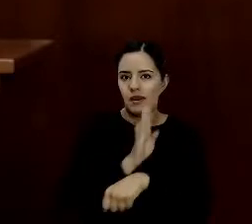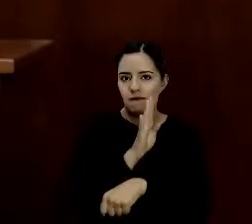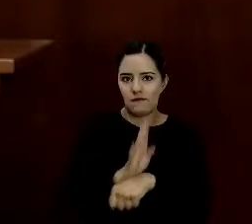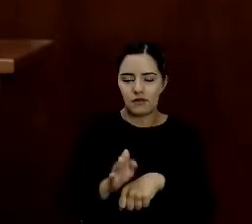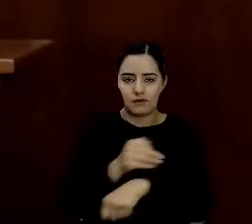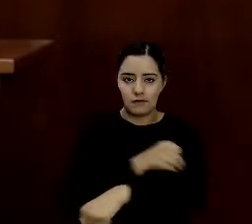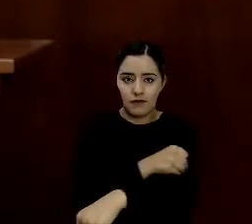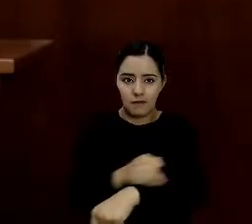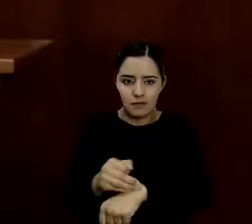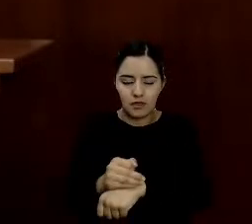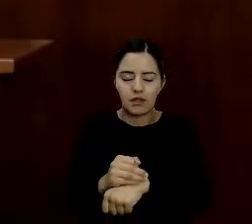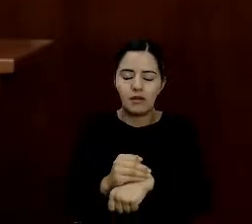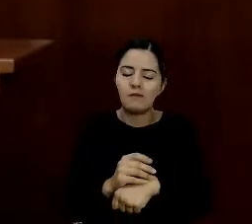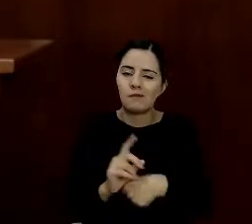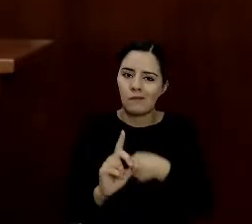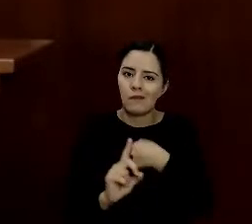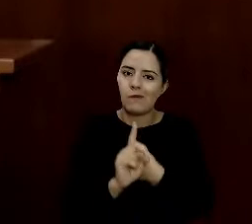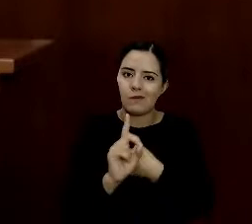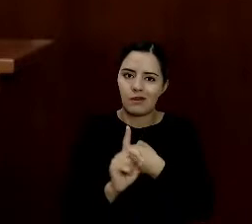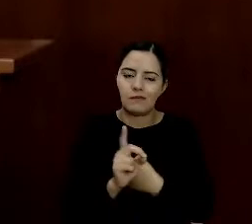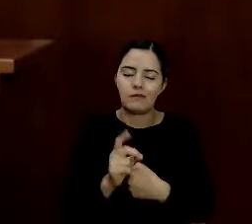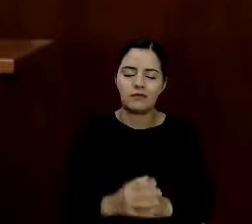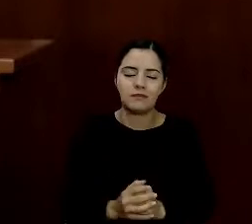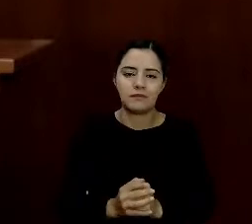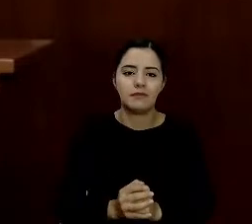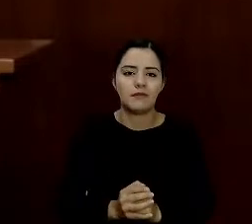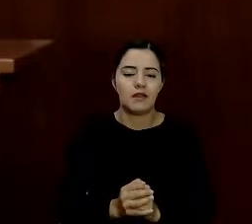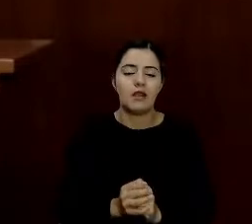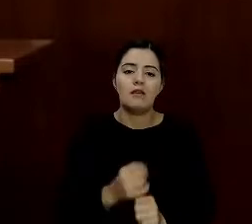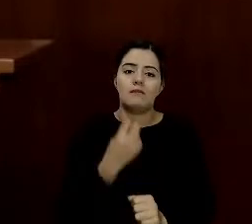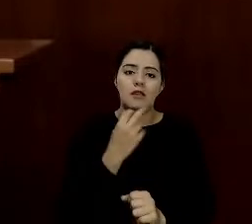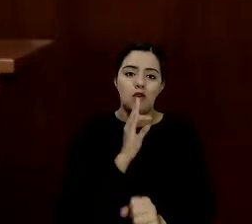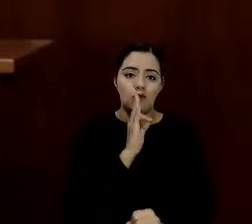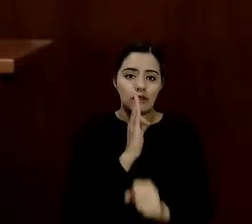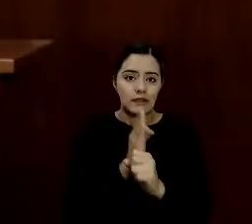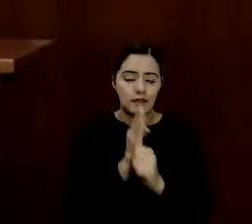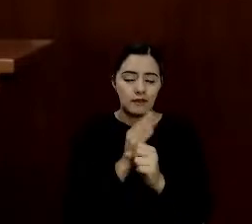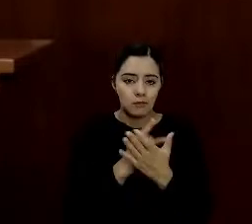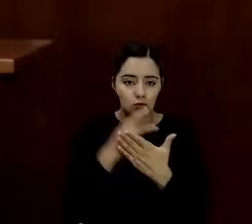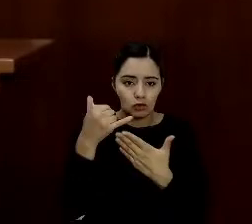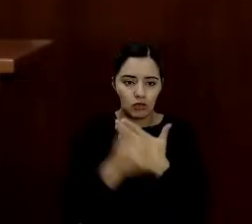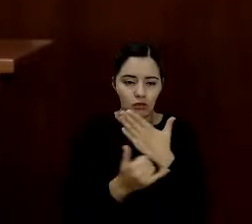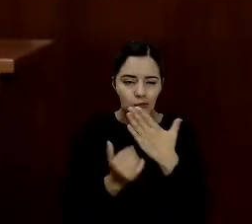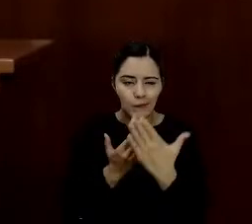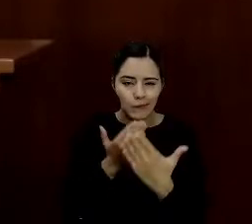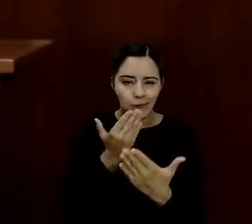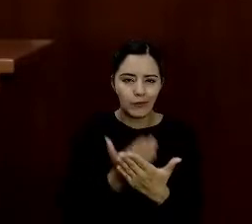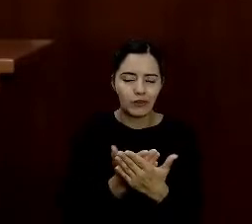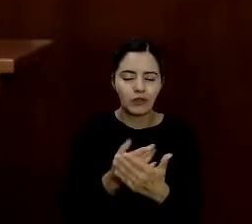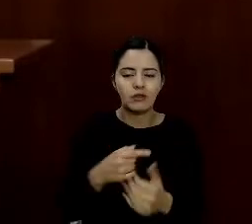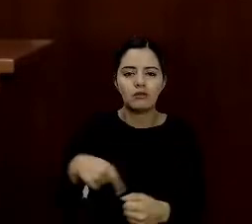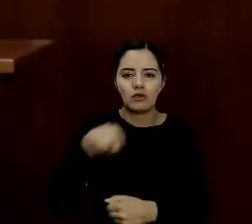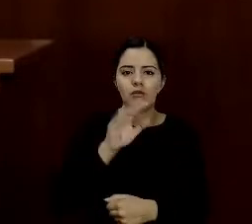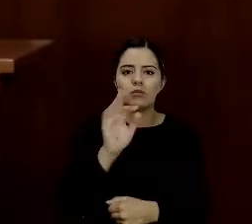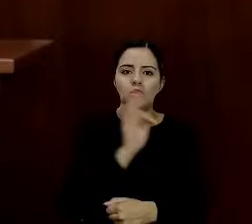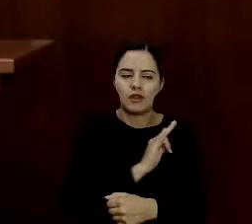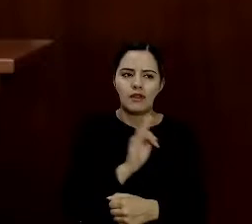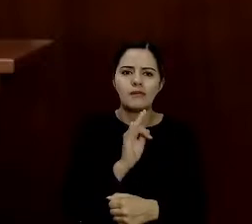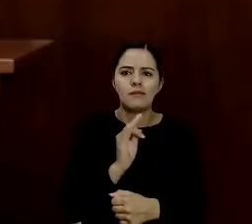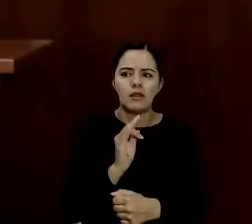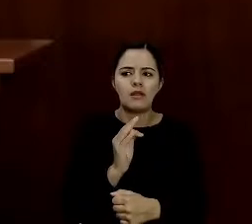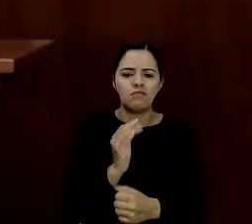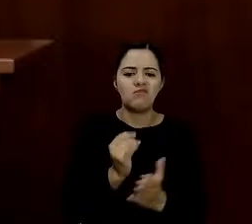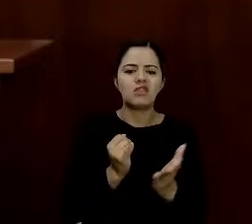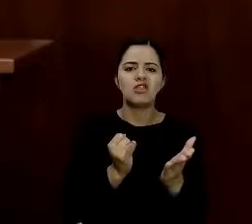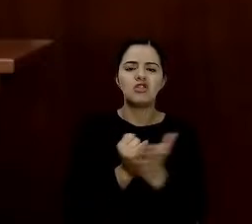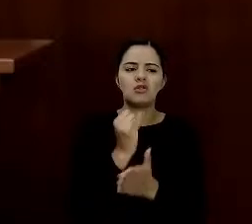en este sentido la presente iniciativa propone considerar esta conducta como un delito grave